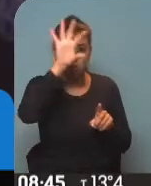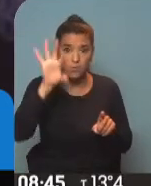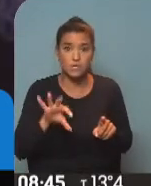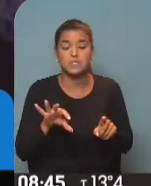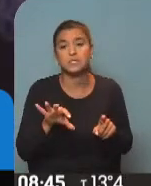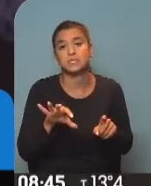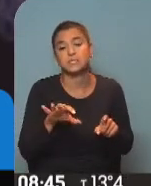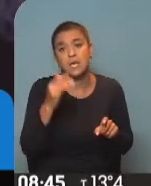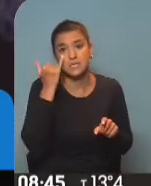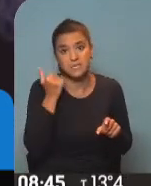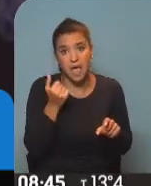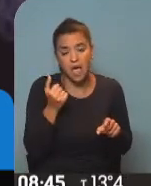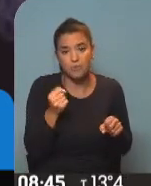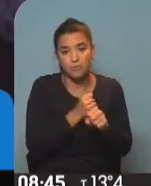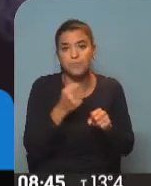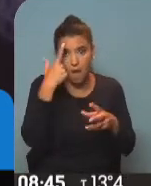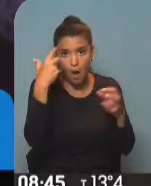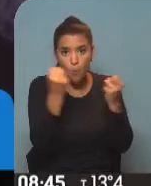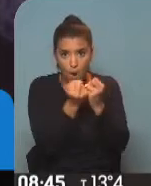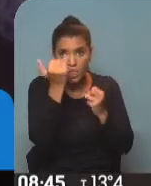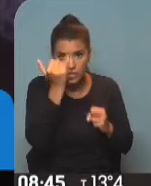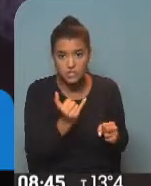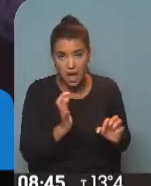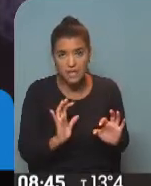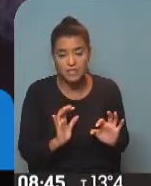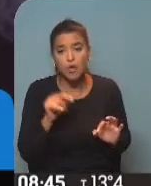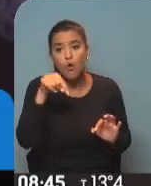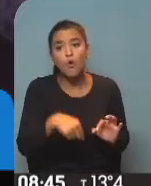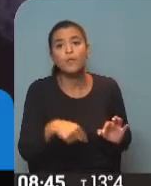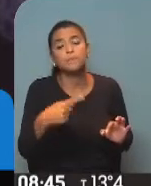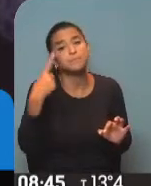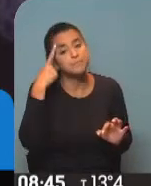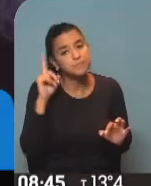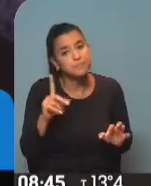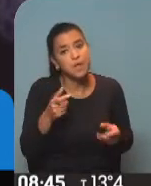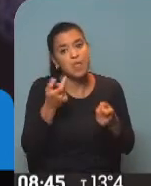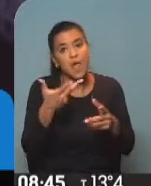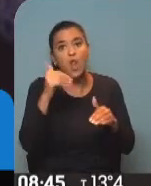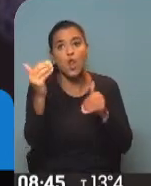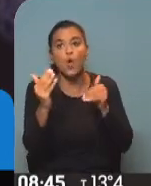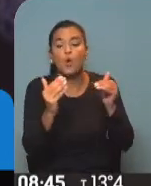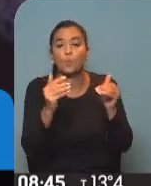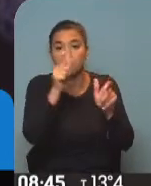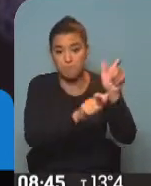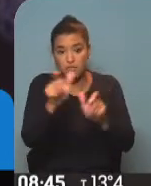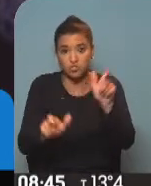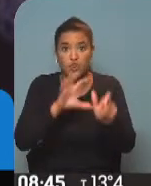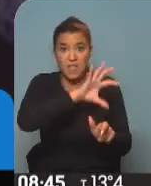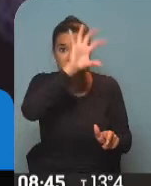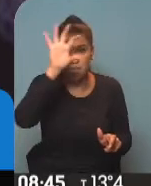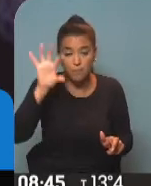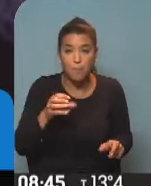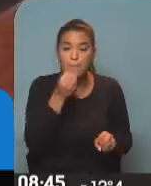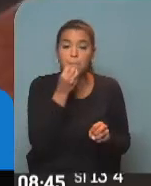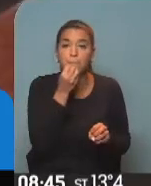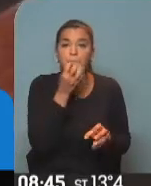en las cuales hemos llegado a acuerdos y en donde hoy queremos que le ofrecemos a los vecinos de cada una de esas provincias los mejores candidatos y